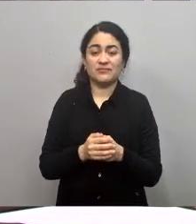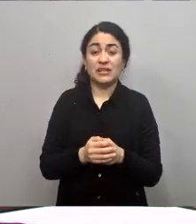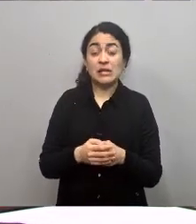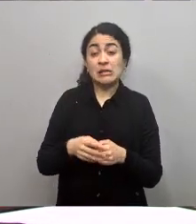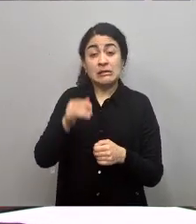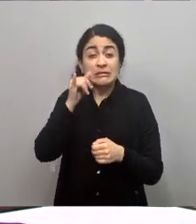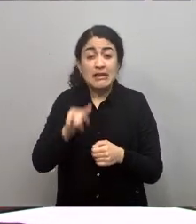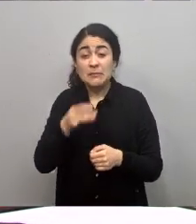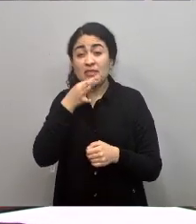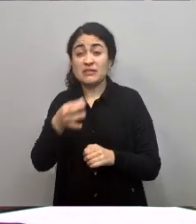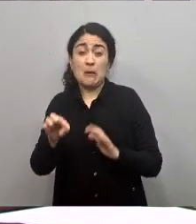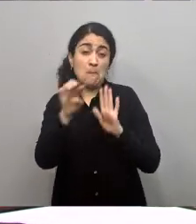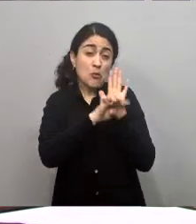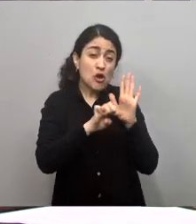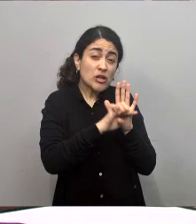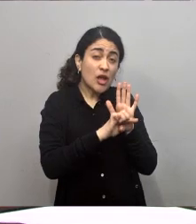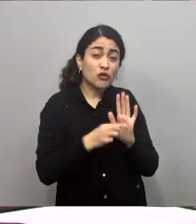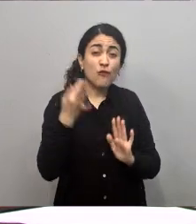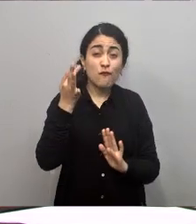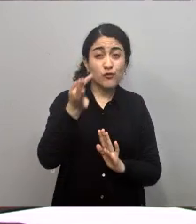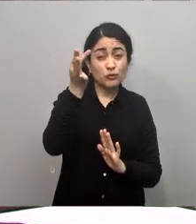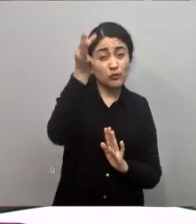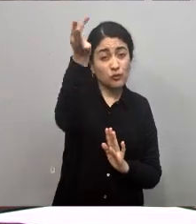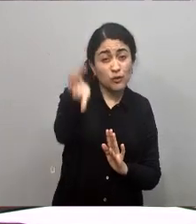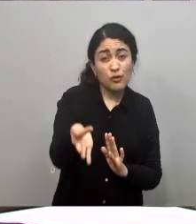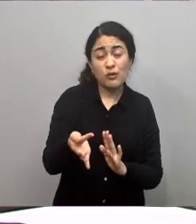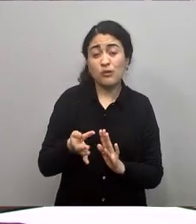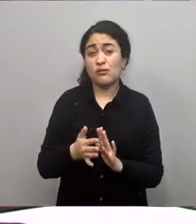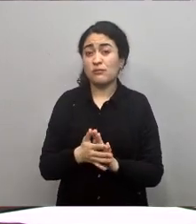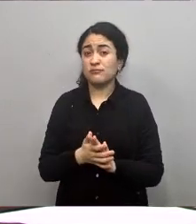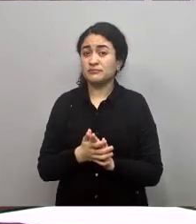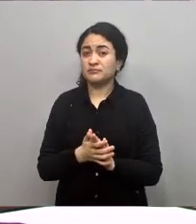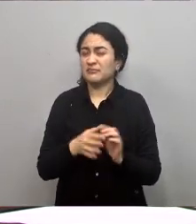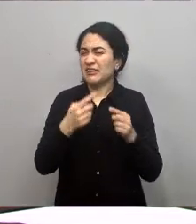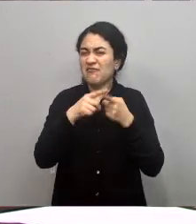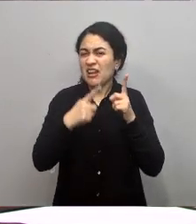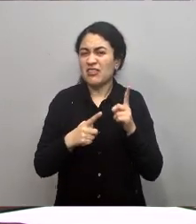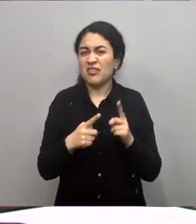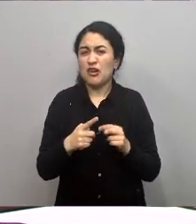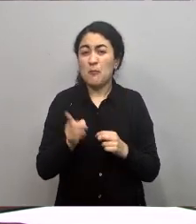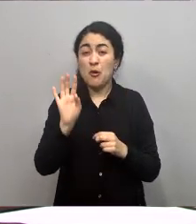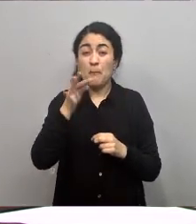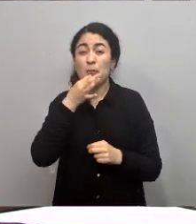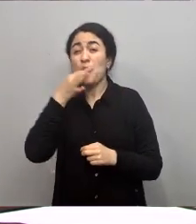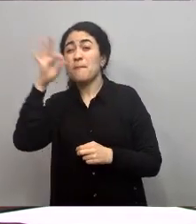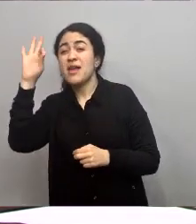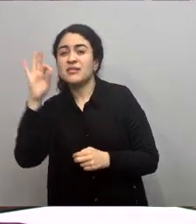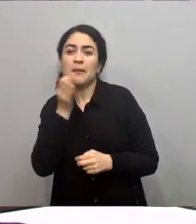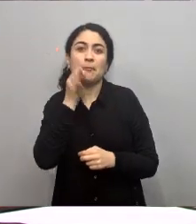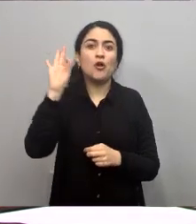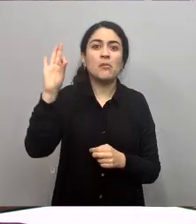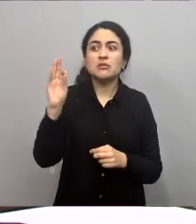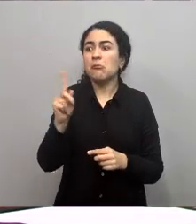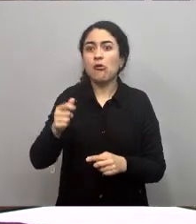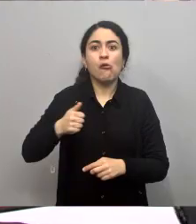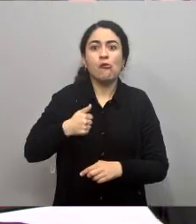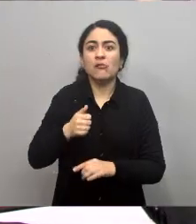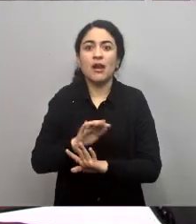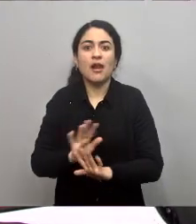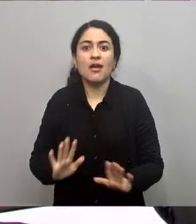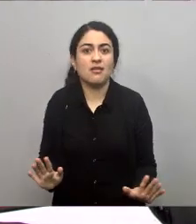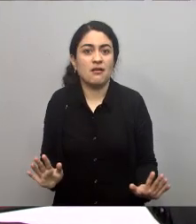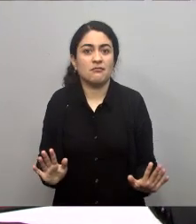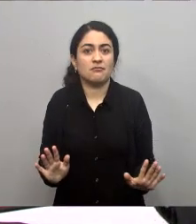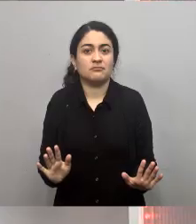se habla de proyectos a futuro, se habla una serie de promesas que en definitiva no terminan en nada. Pero la gente